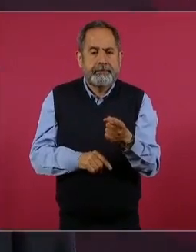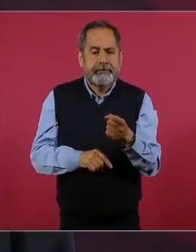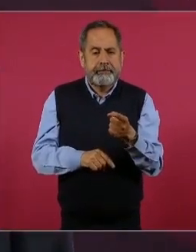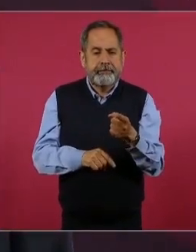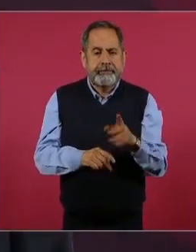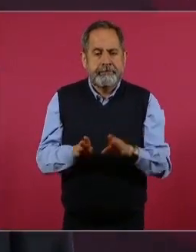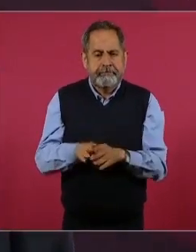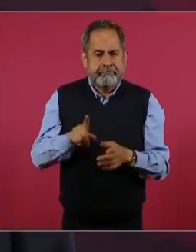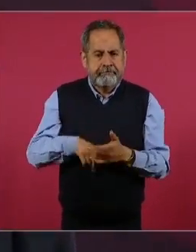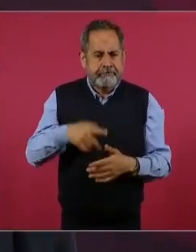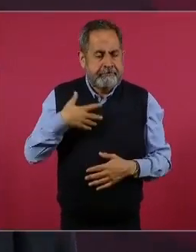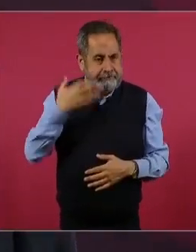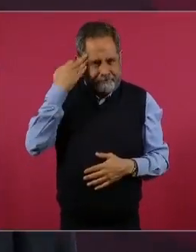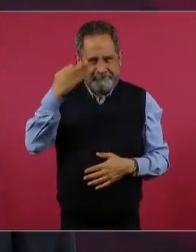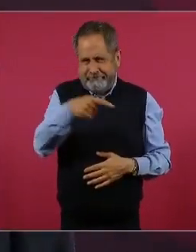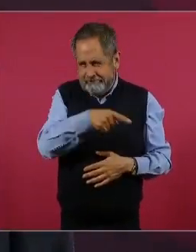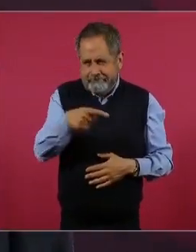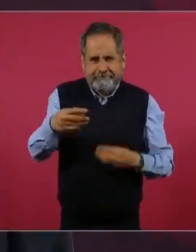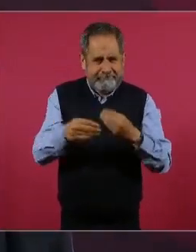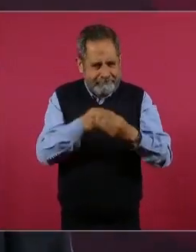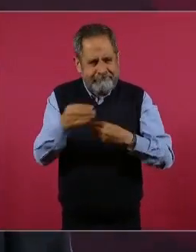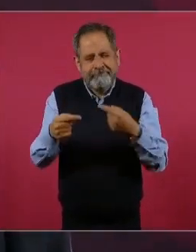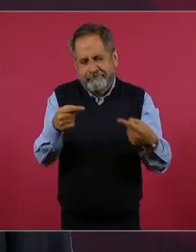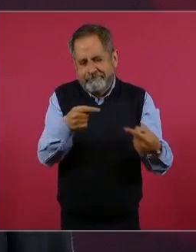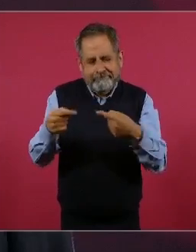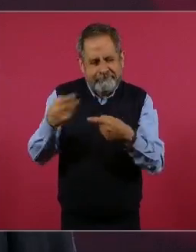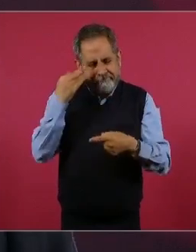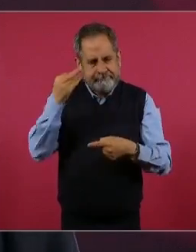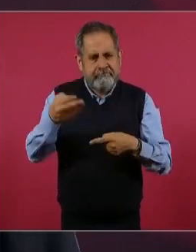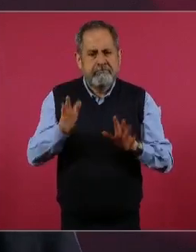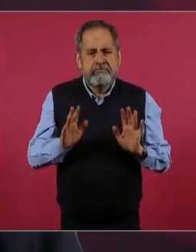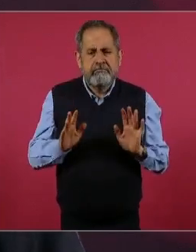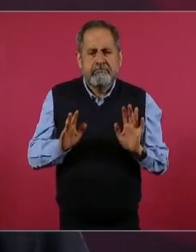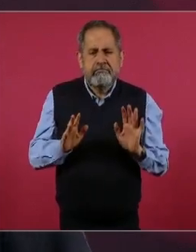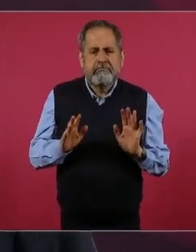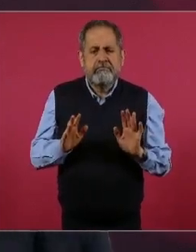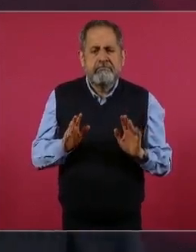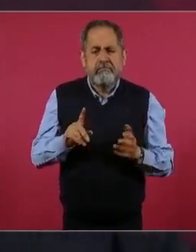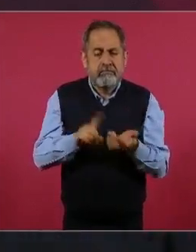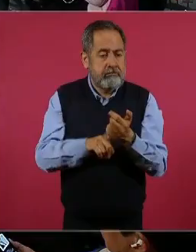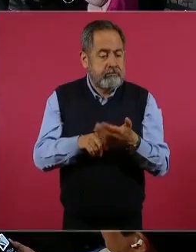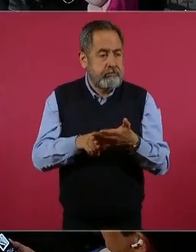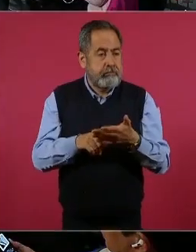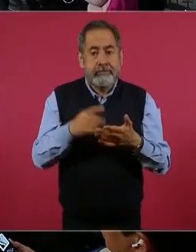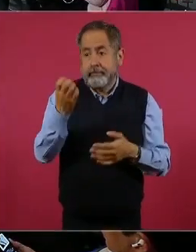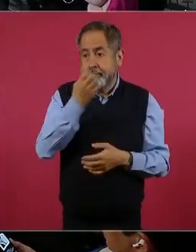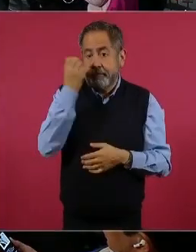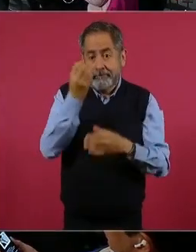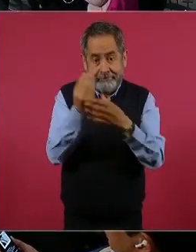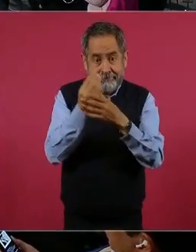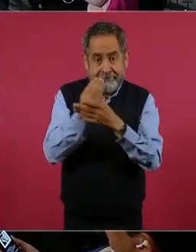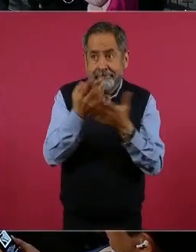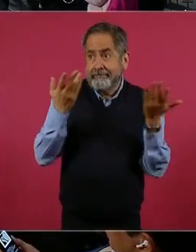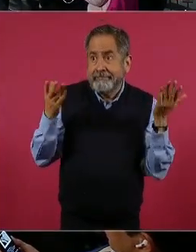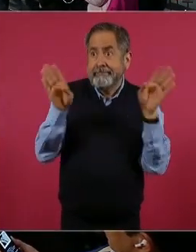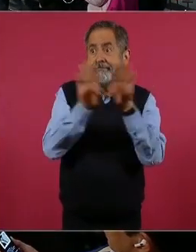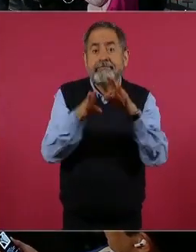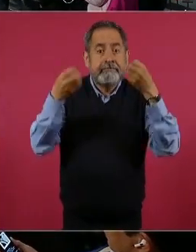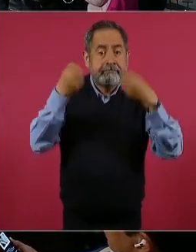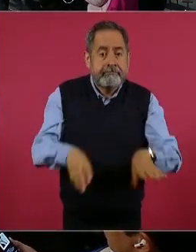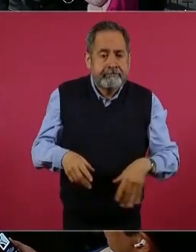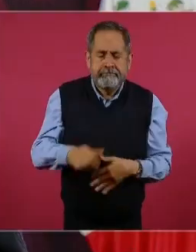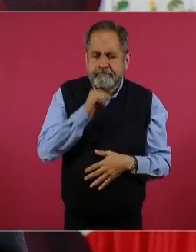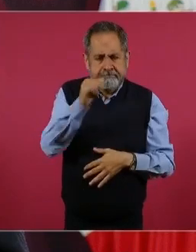aunque ya lleva tiempo este conflicto, no se han suspendido las clases y eso es bueno,